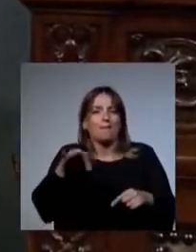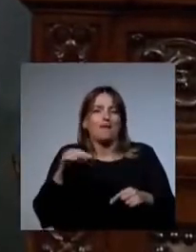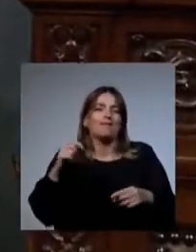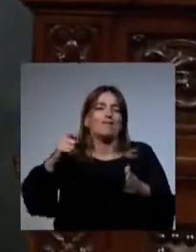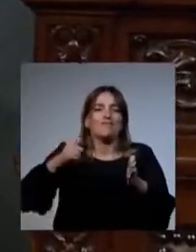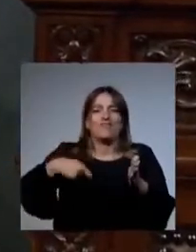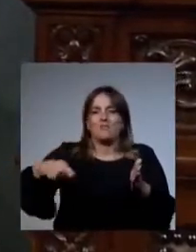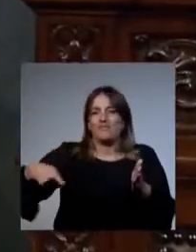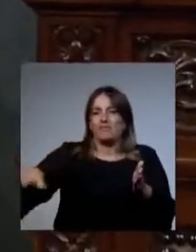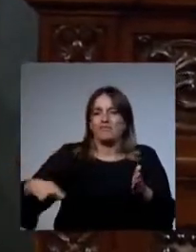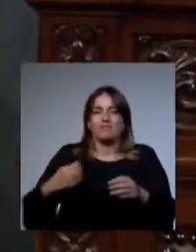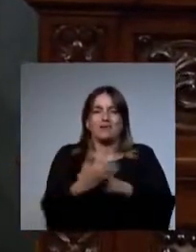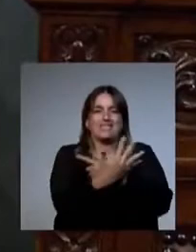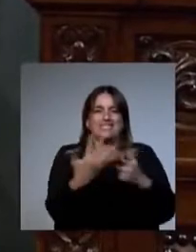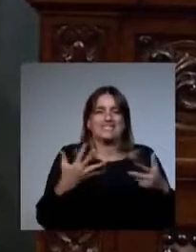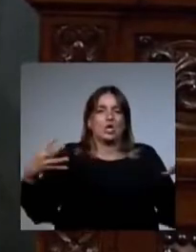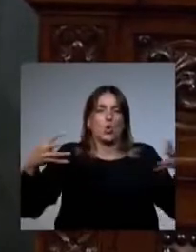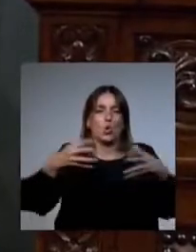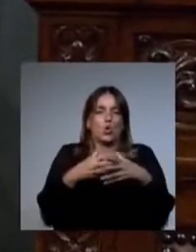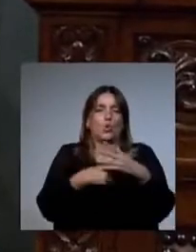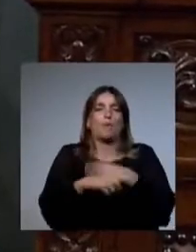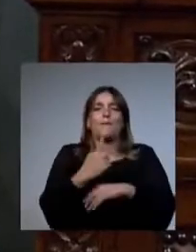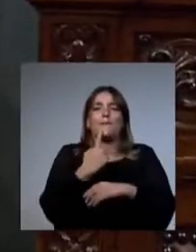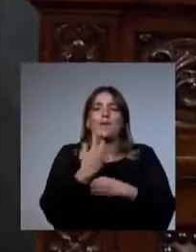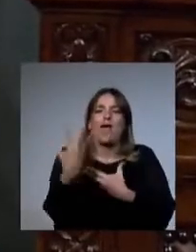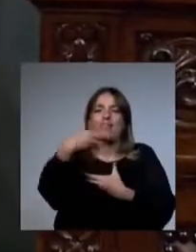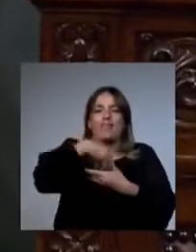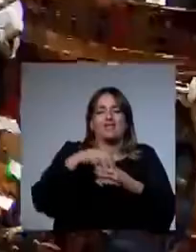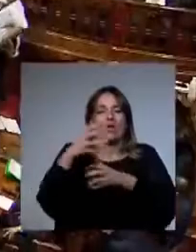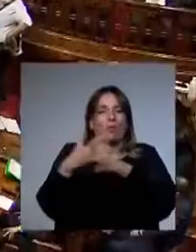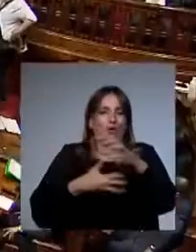firmado por los 5 partidos políticos de la coalición.